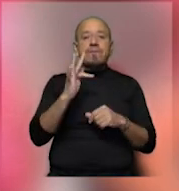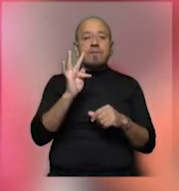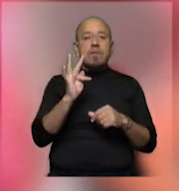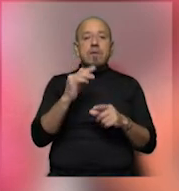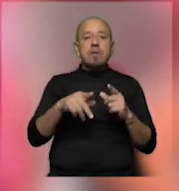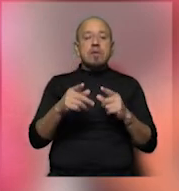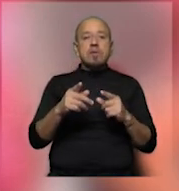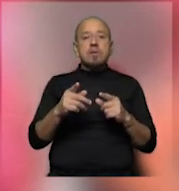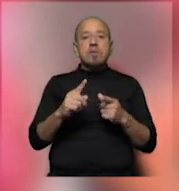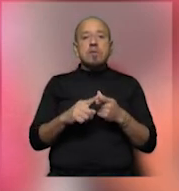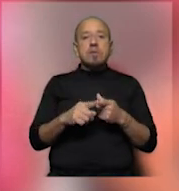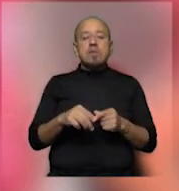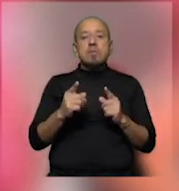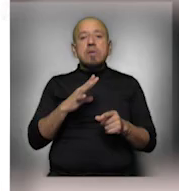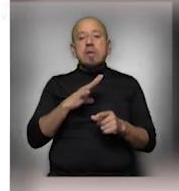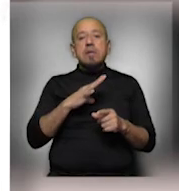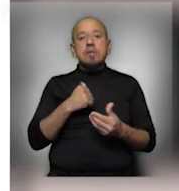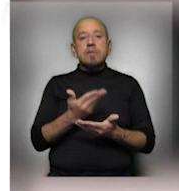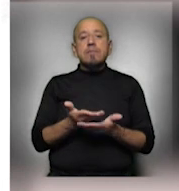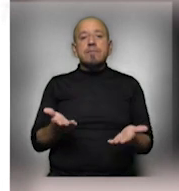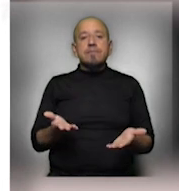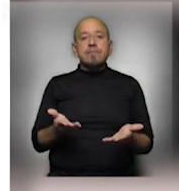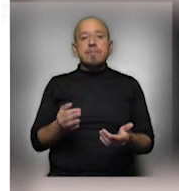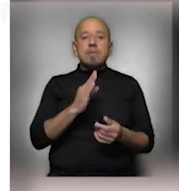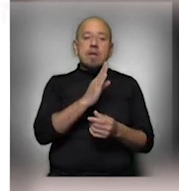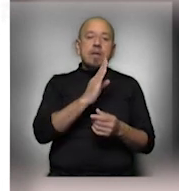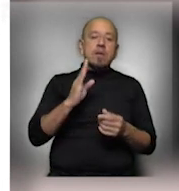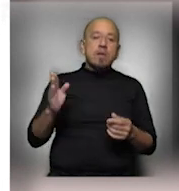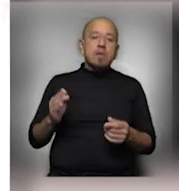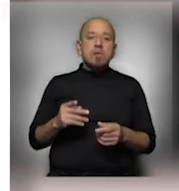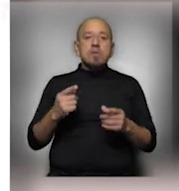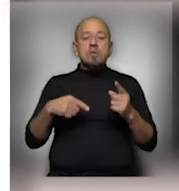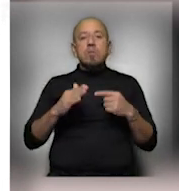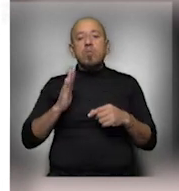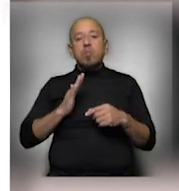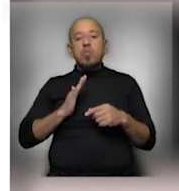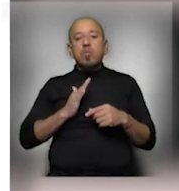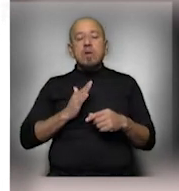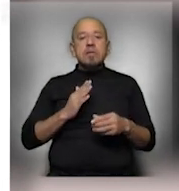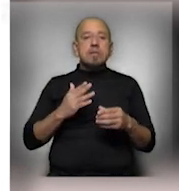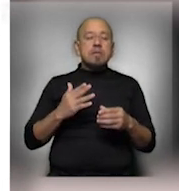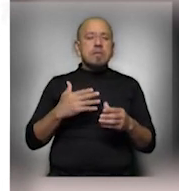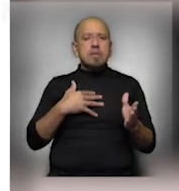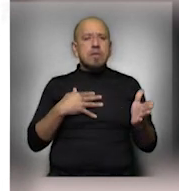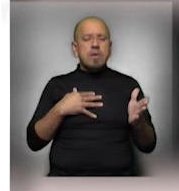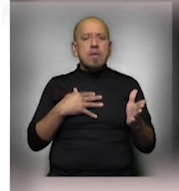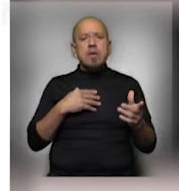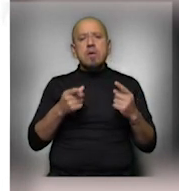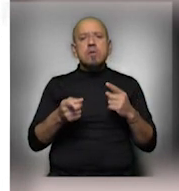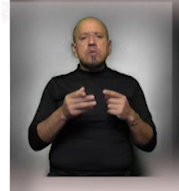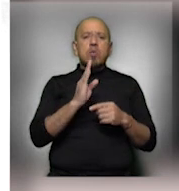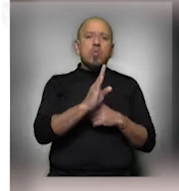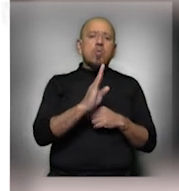y ella bailadora. También ahí se va a presentar el libro de Gabriel Arango, que es Mujeres que Bailan, que es un